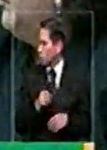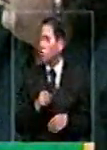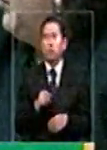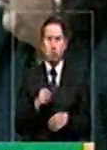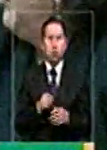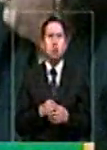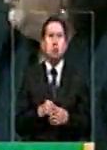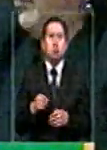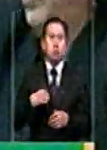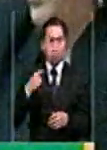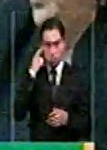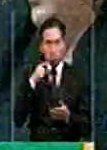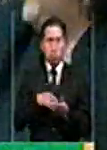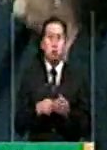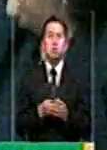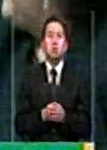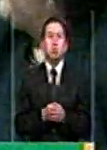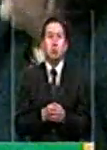Yo creo que